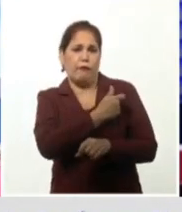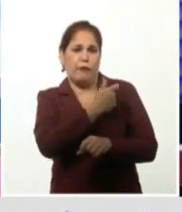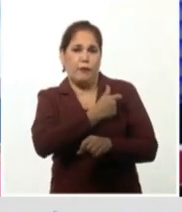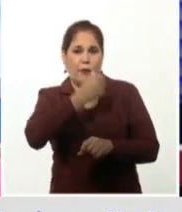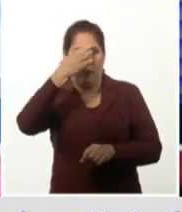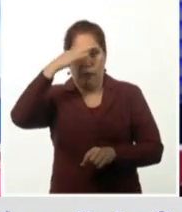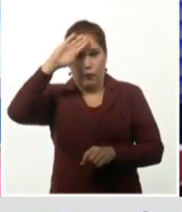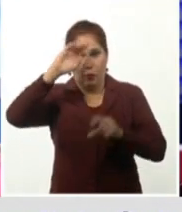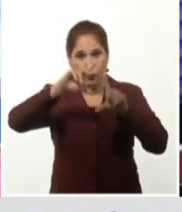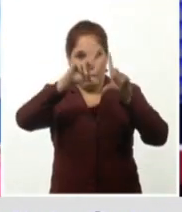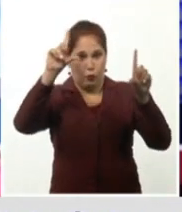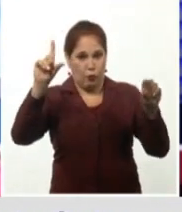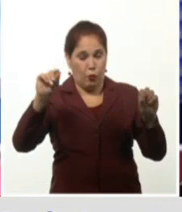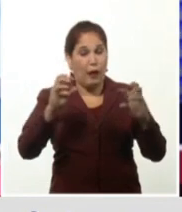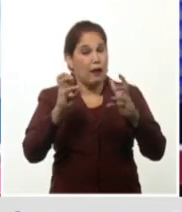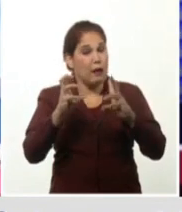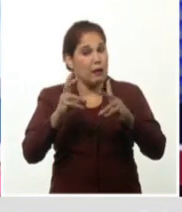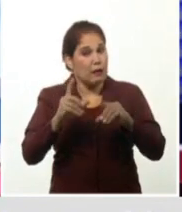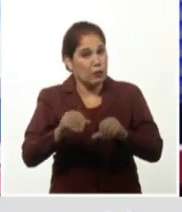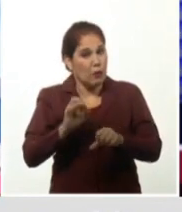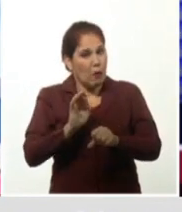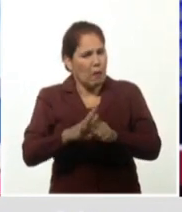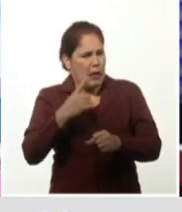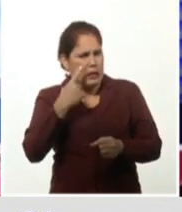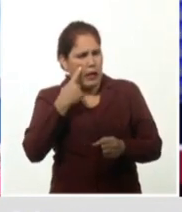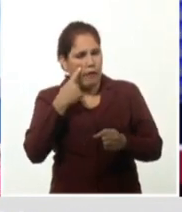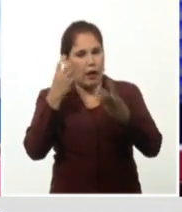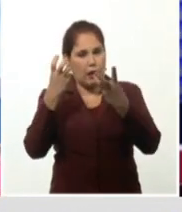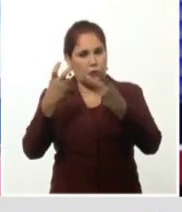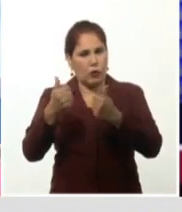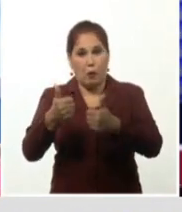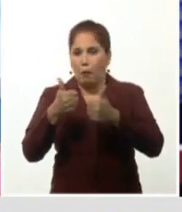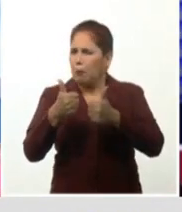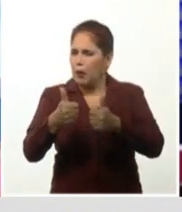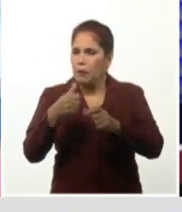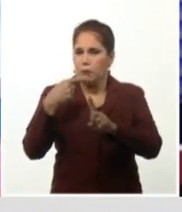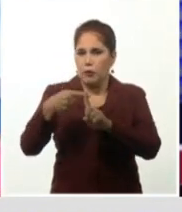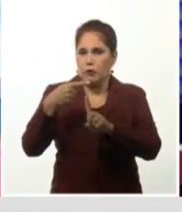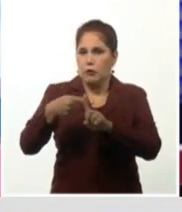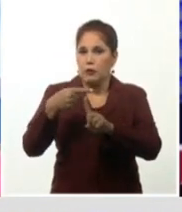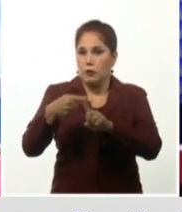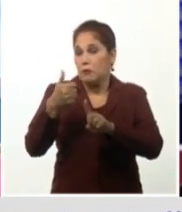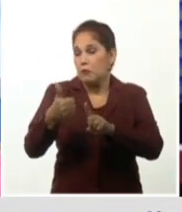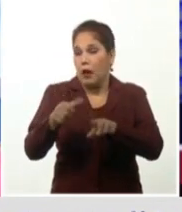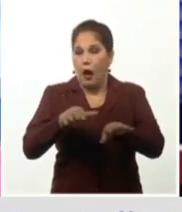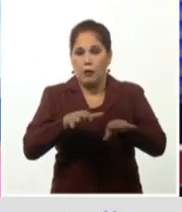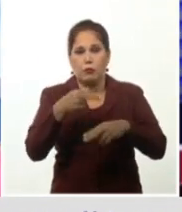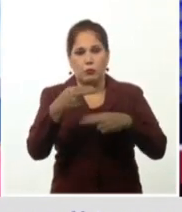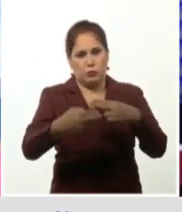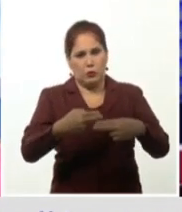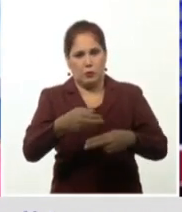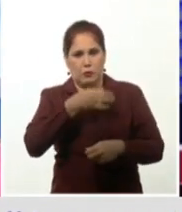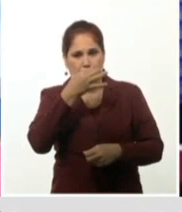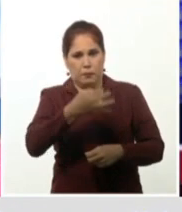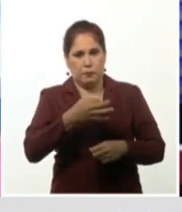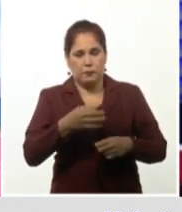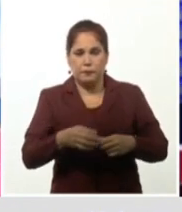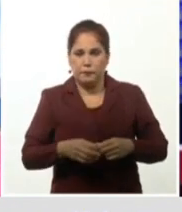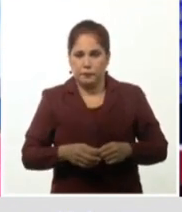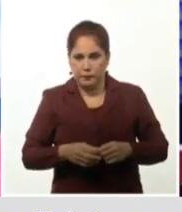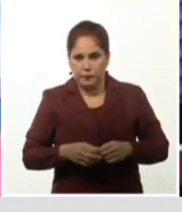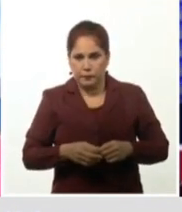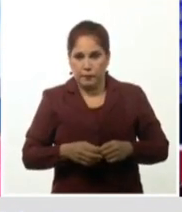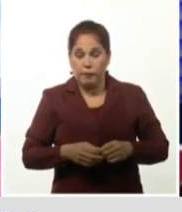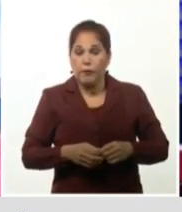cuyos resultados ya se empiezan a ver y permiten todas estas acciones que tú mencionabas. Como ya se